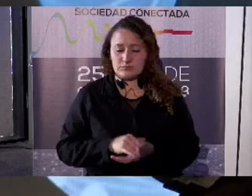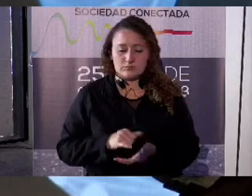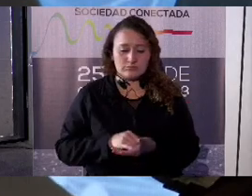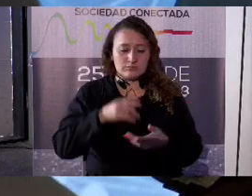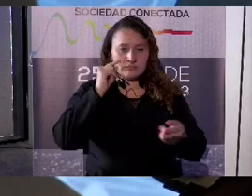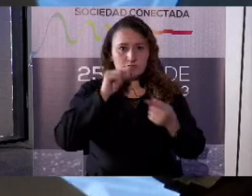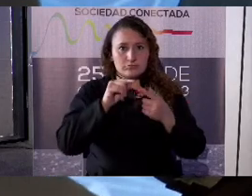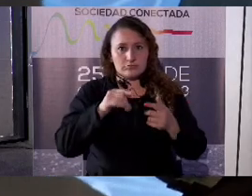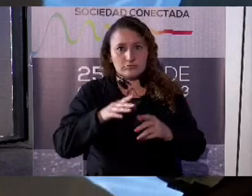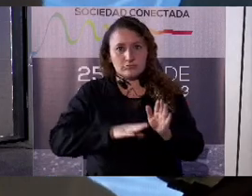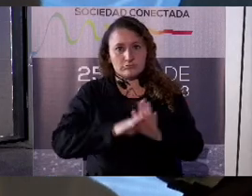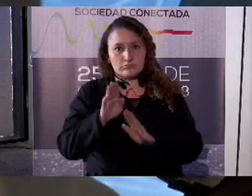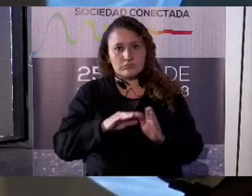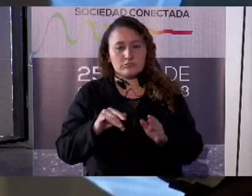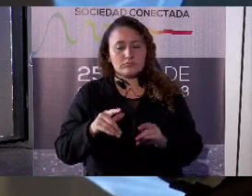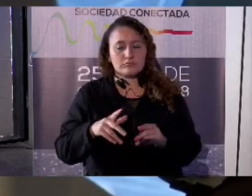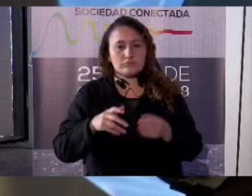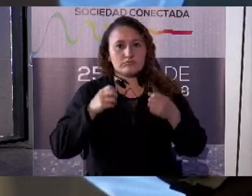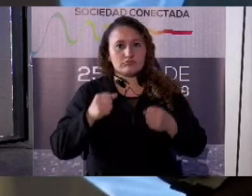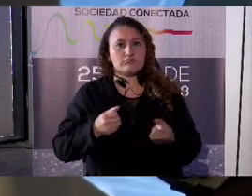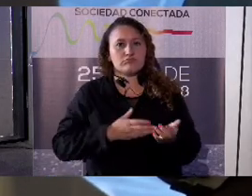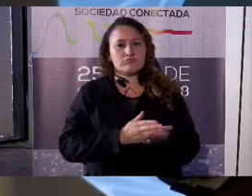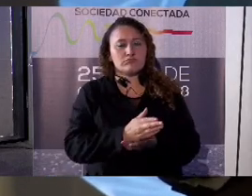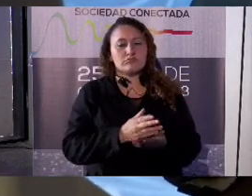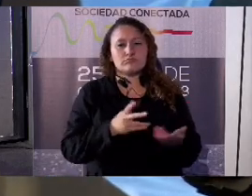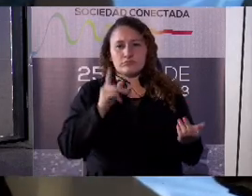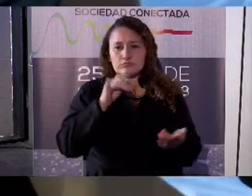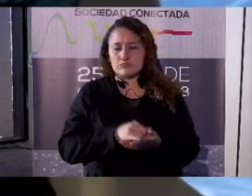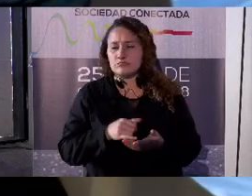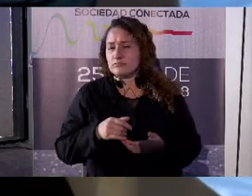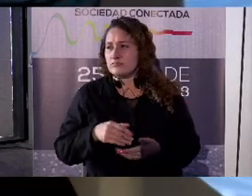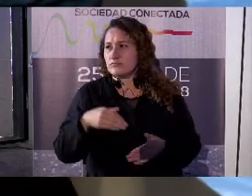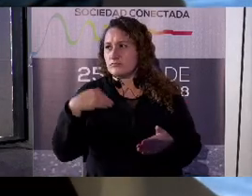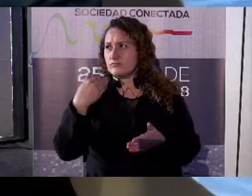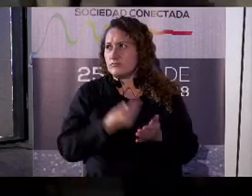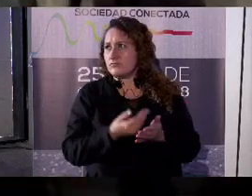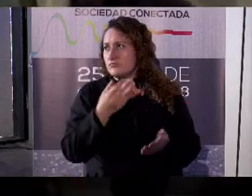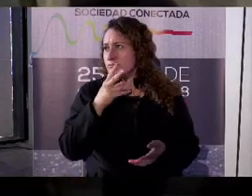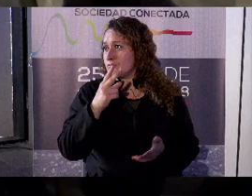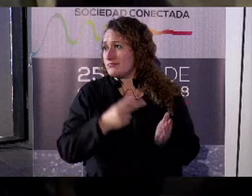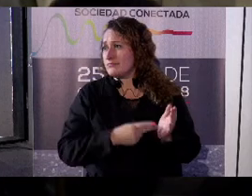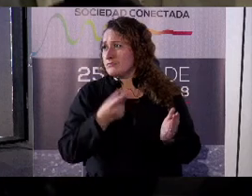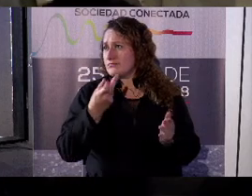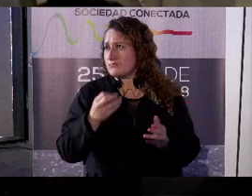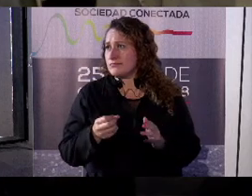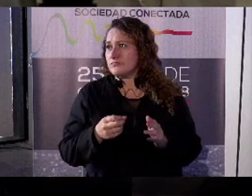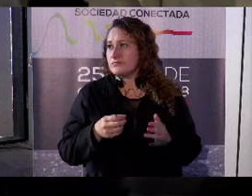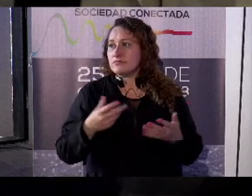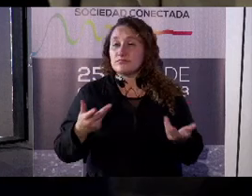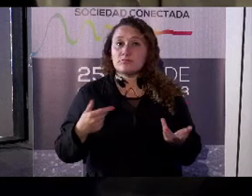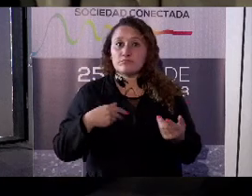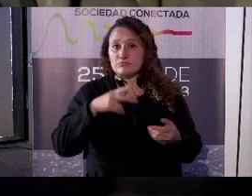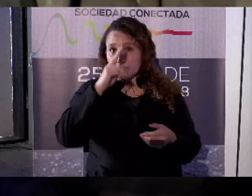desarrollo sostenible que creo que tienen una agenda hacia 2030 este que es un un un Norte para todos los